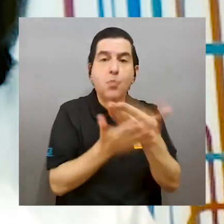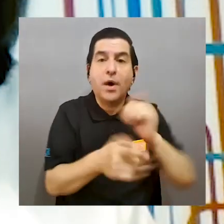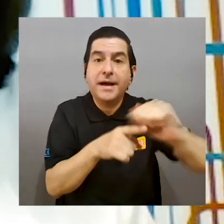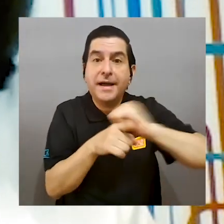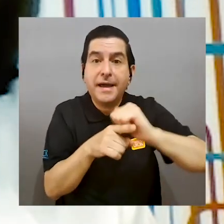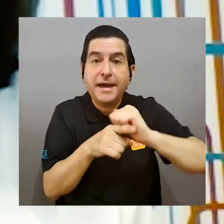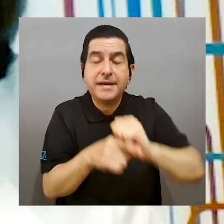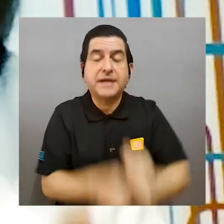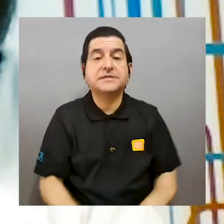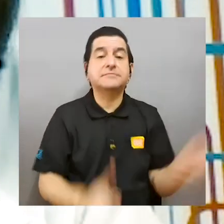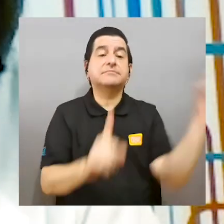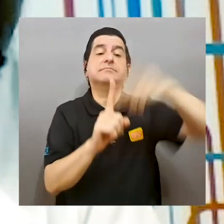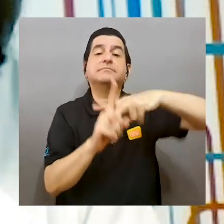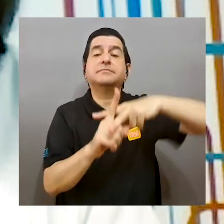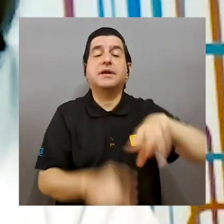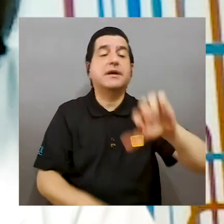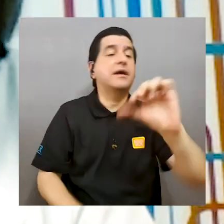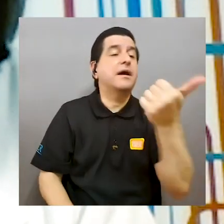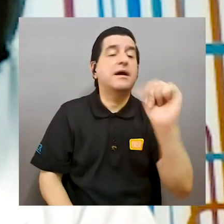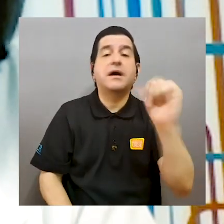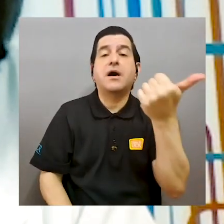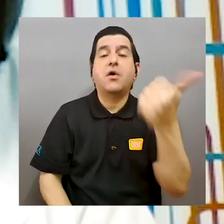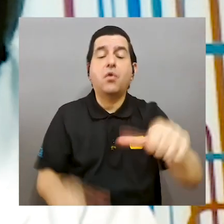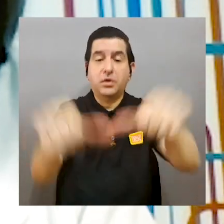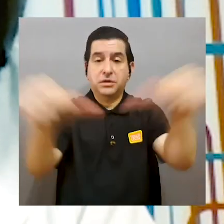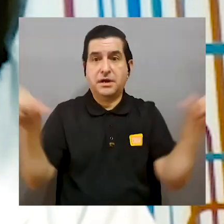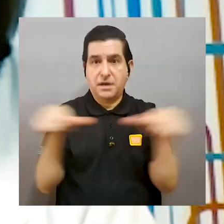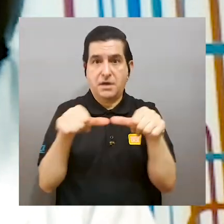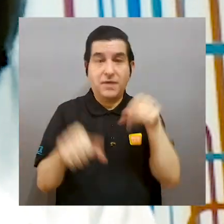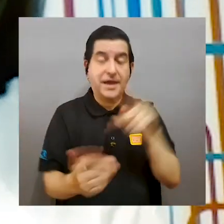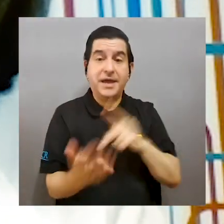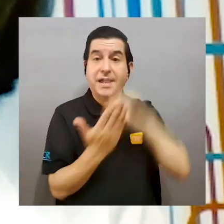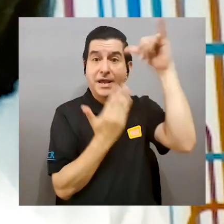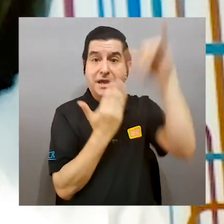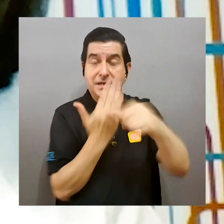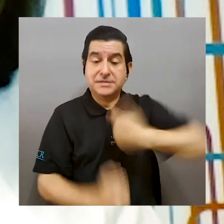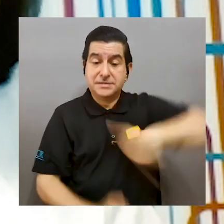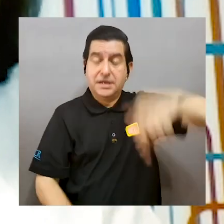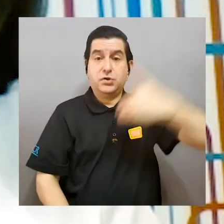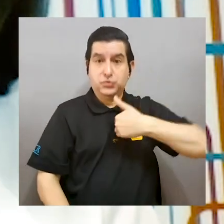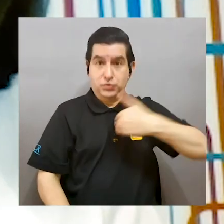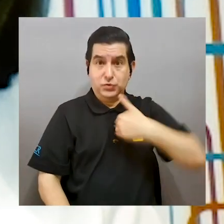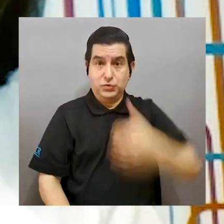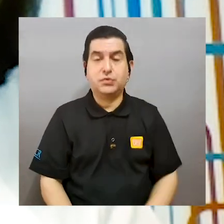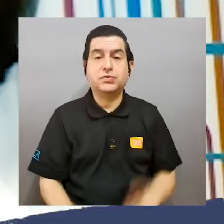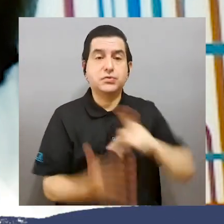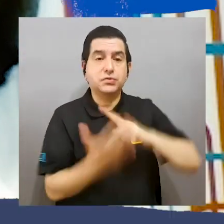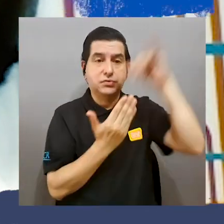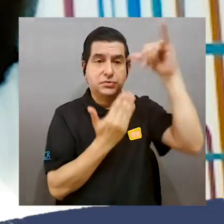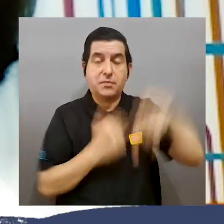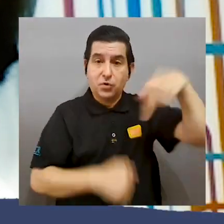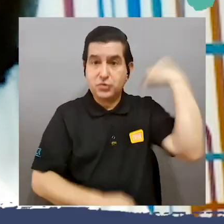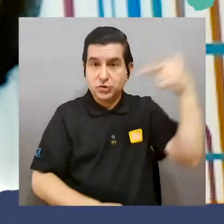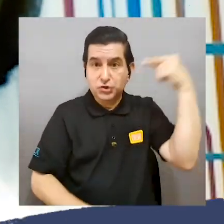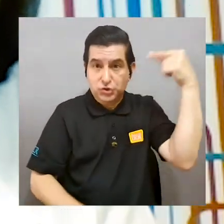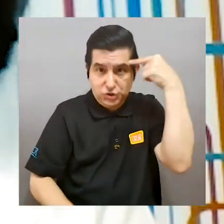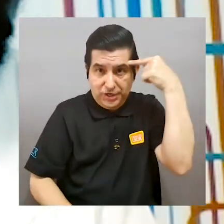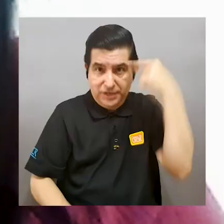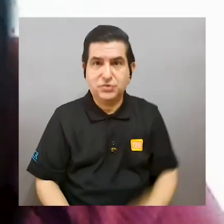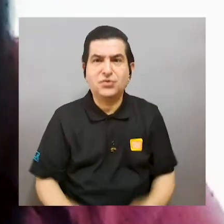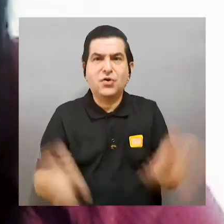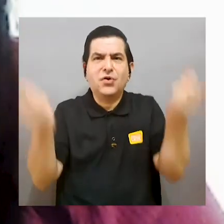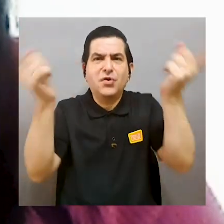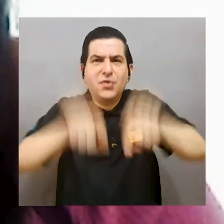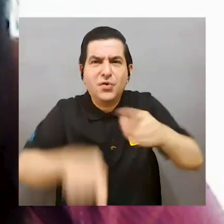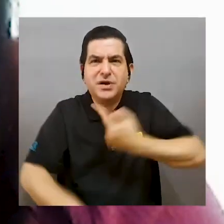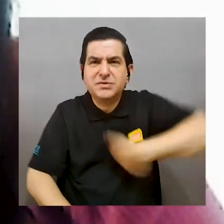esas buenas prácticas llevarlas a las otras, a las aulas. Ese es el proyecto que nosotros tenemos, el proyecto que tenemos en esta administración. Lo